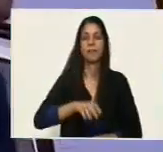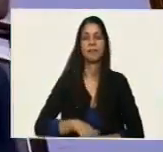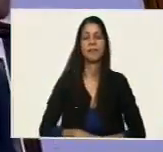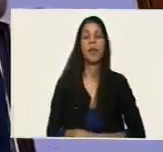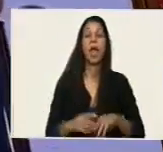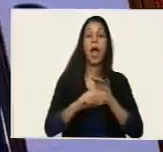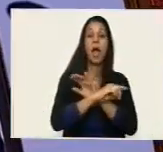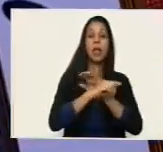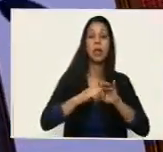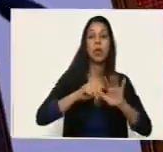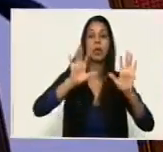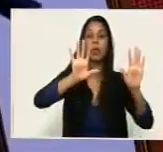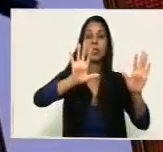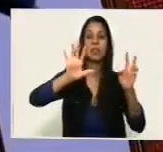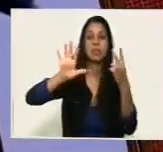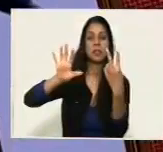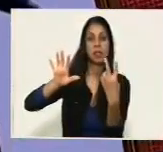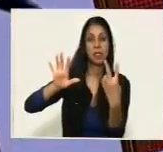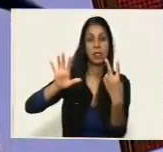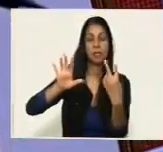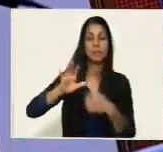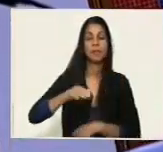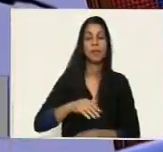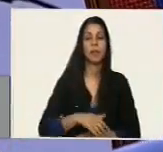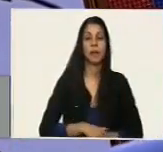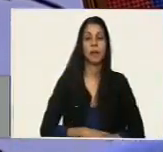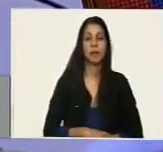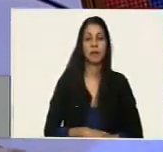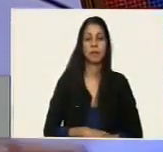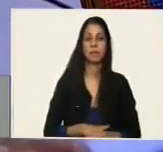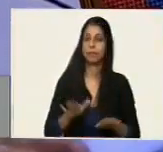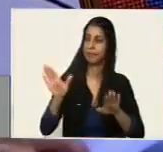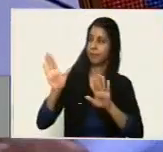Artículo 17, el presidente o presidenta de la República.